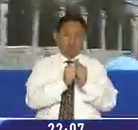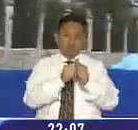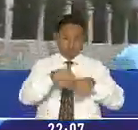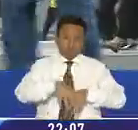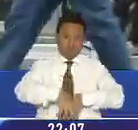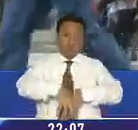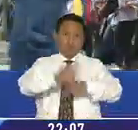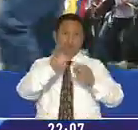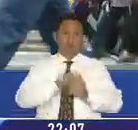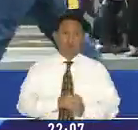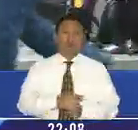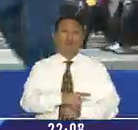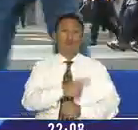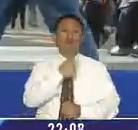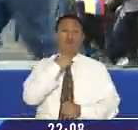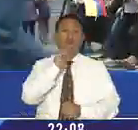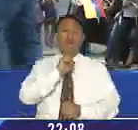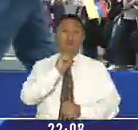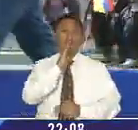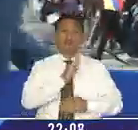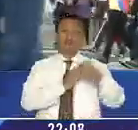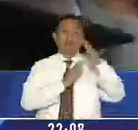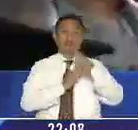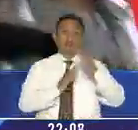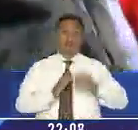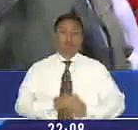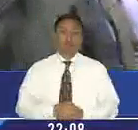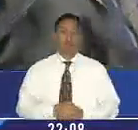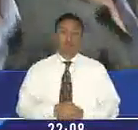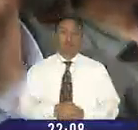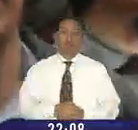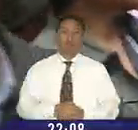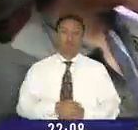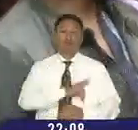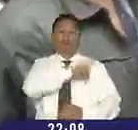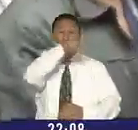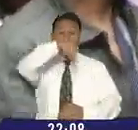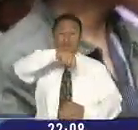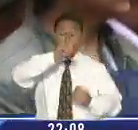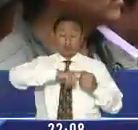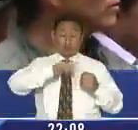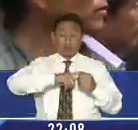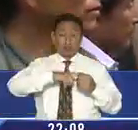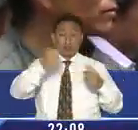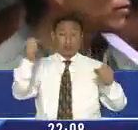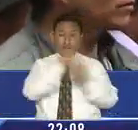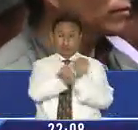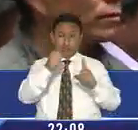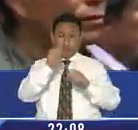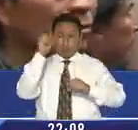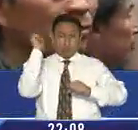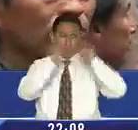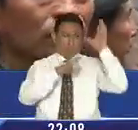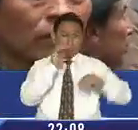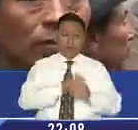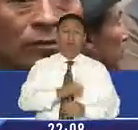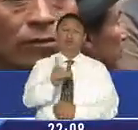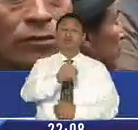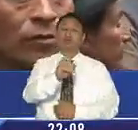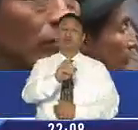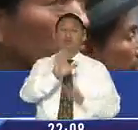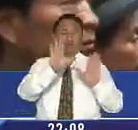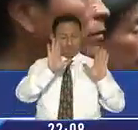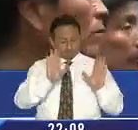camino. Aseguraron que es una marcha pacífica. No estamos viniendo acá a Quito para hacer vandalismo. No, sino en este momento estamos